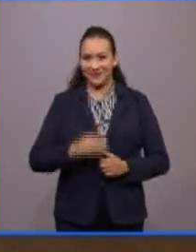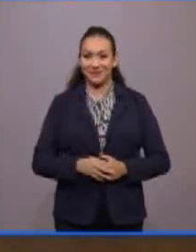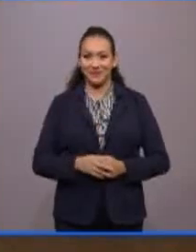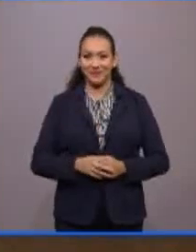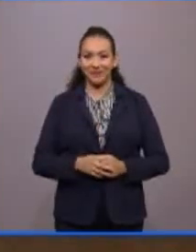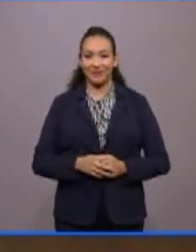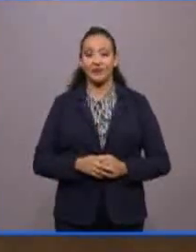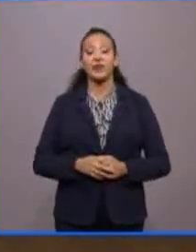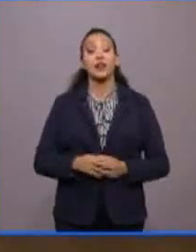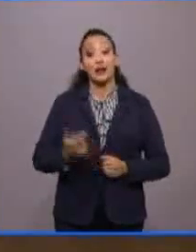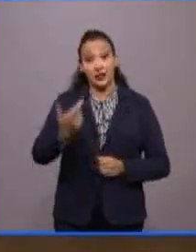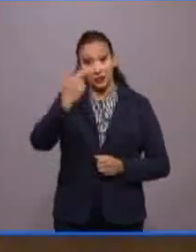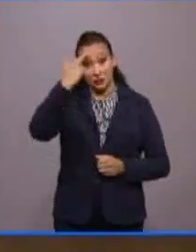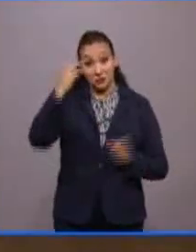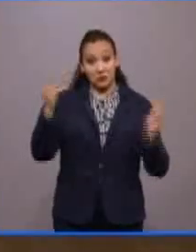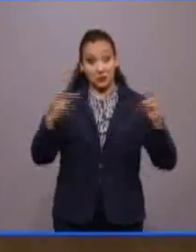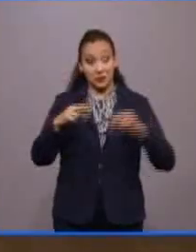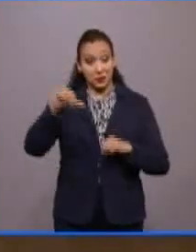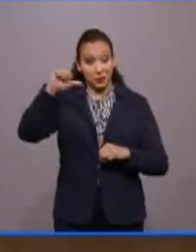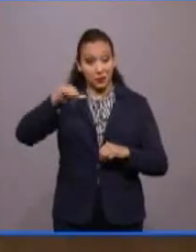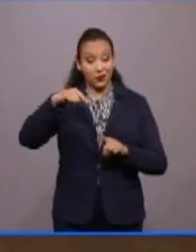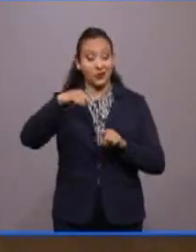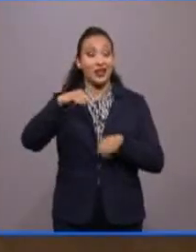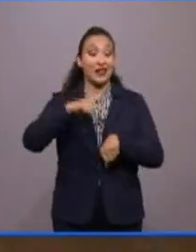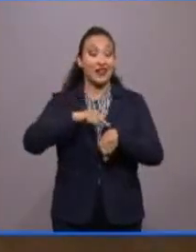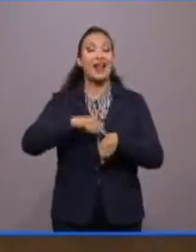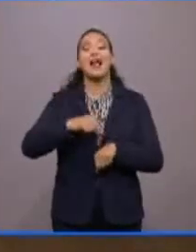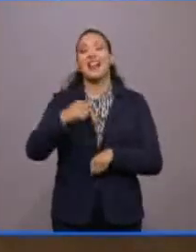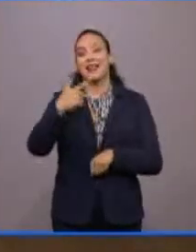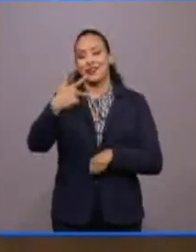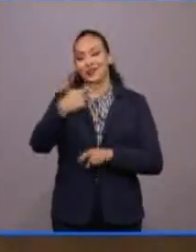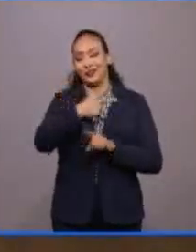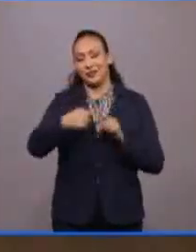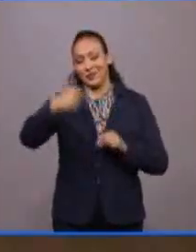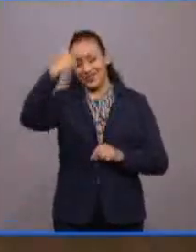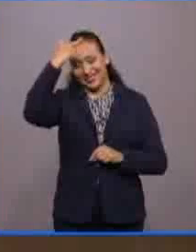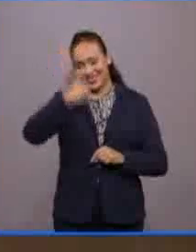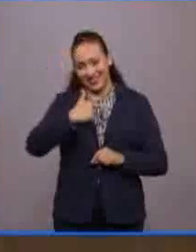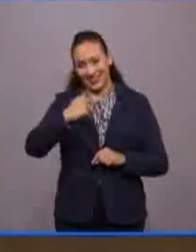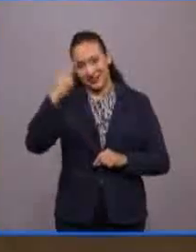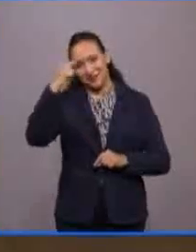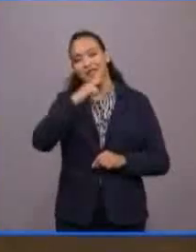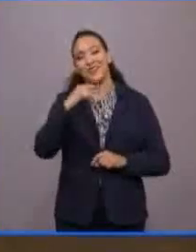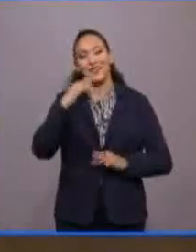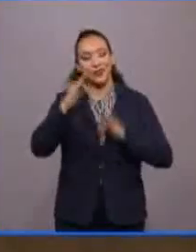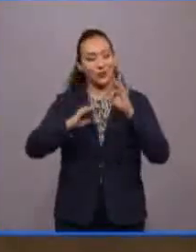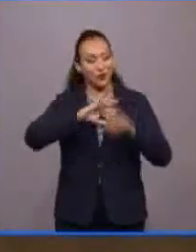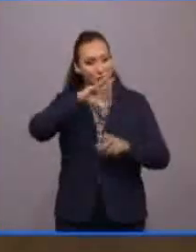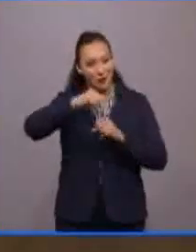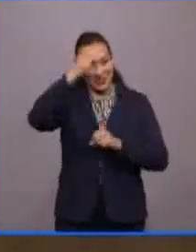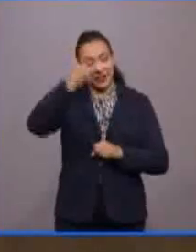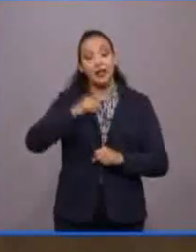de la Federación. Recuerde, tenemos una cita a las 20:30 horas en el Noticiario Nocturno. Soy Lorena